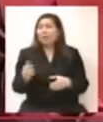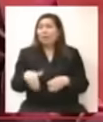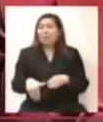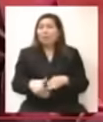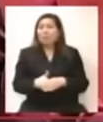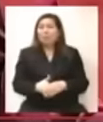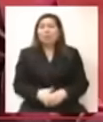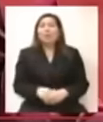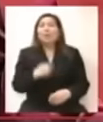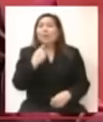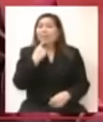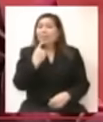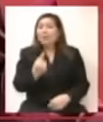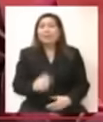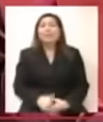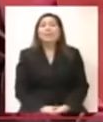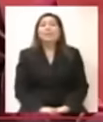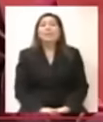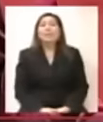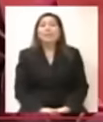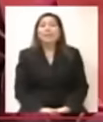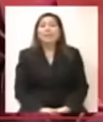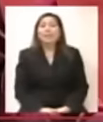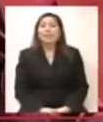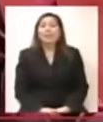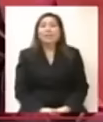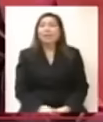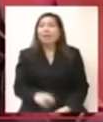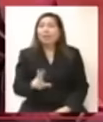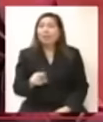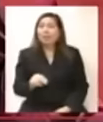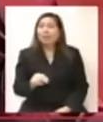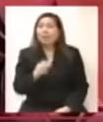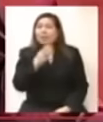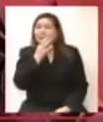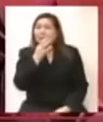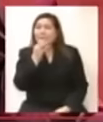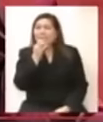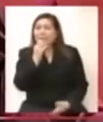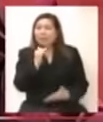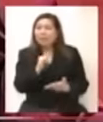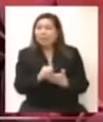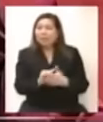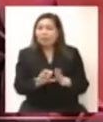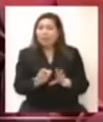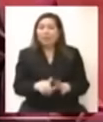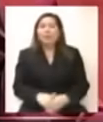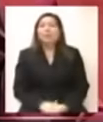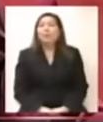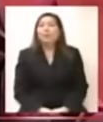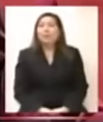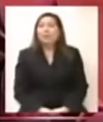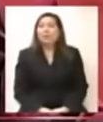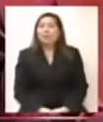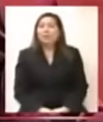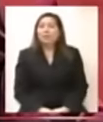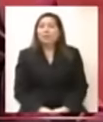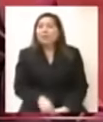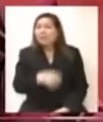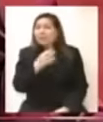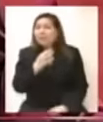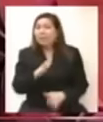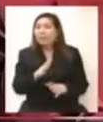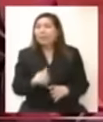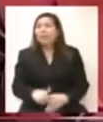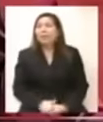convenios Establece en primer lugar como una situación negativa el secretismo de las negociaciones secretismo de